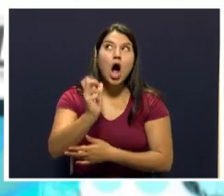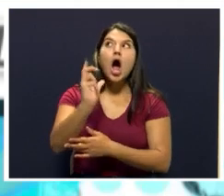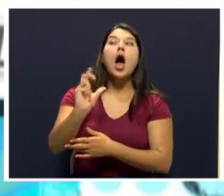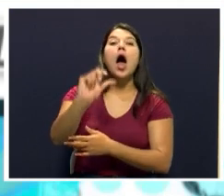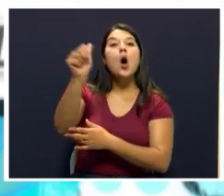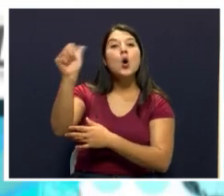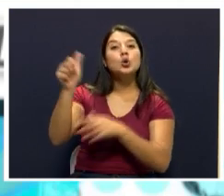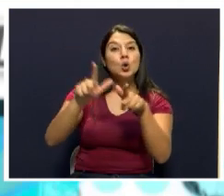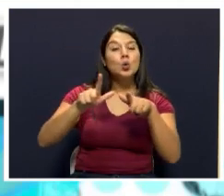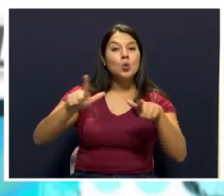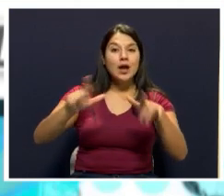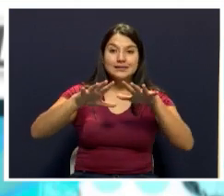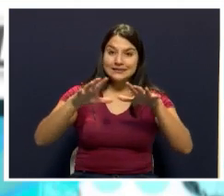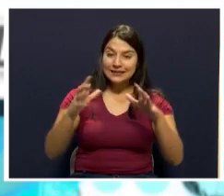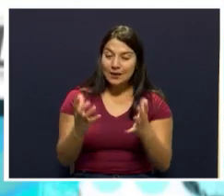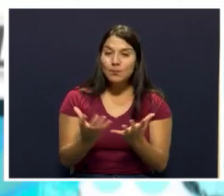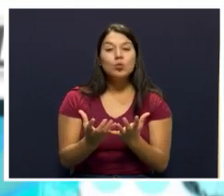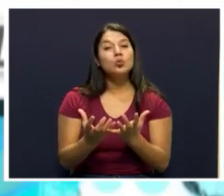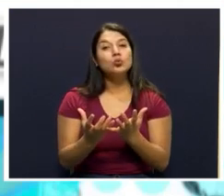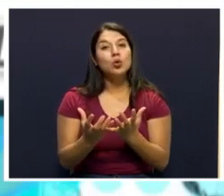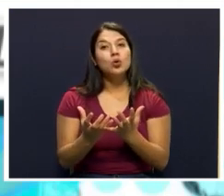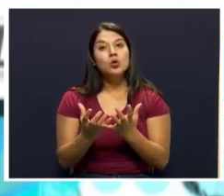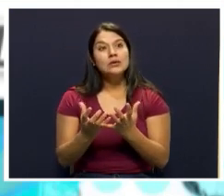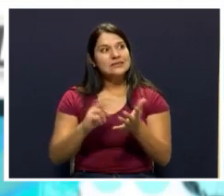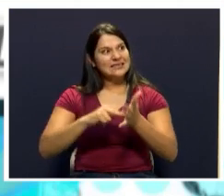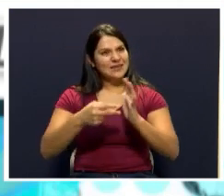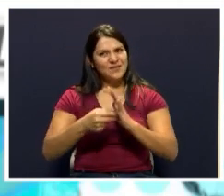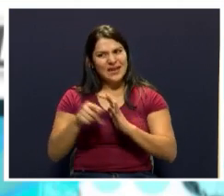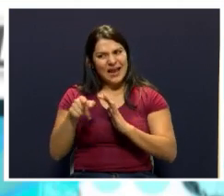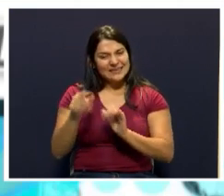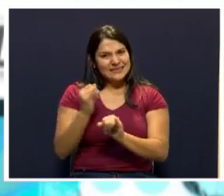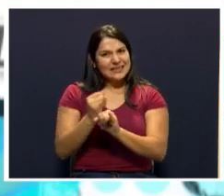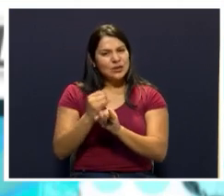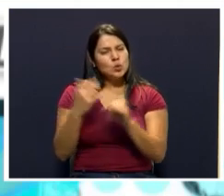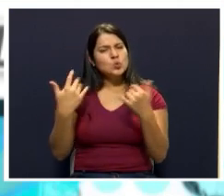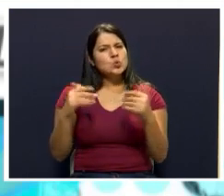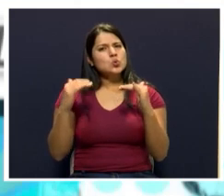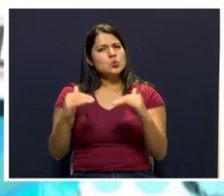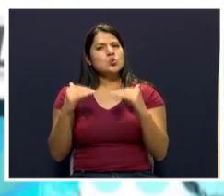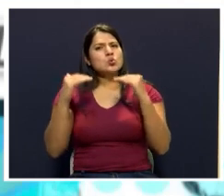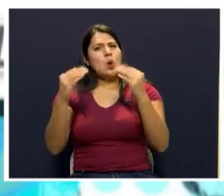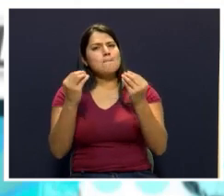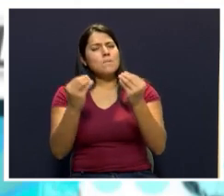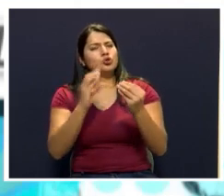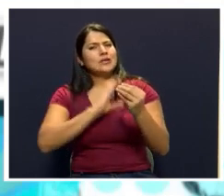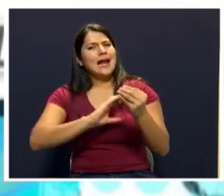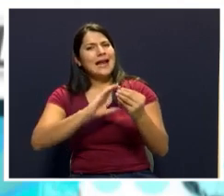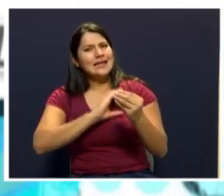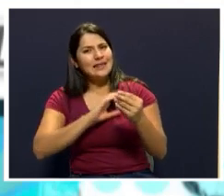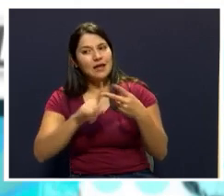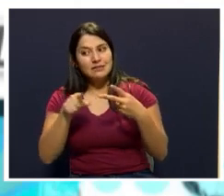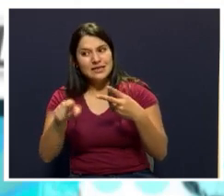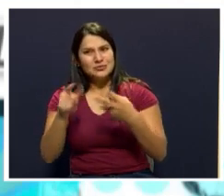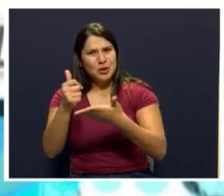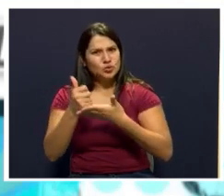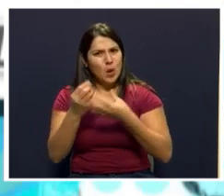un espacio científico de altísima calidad, un instituto muy rentable para el